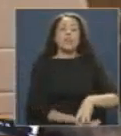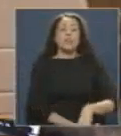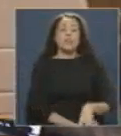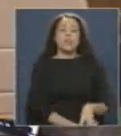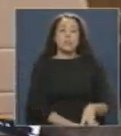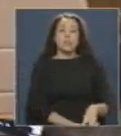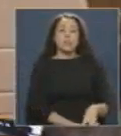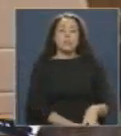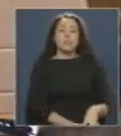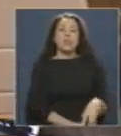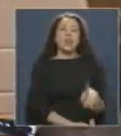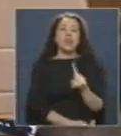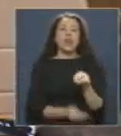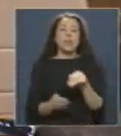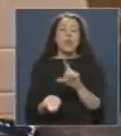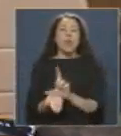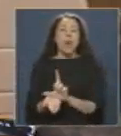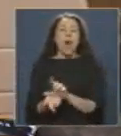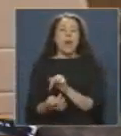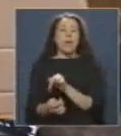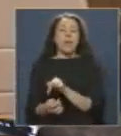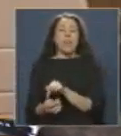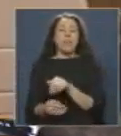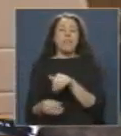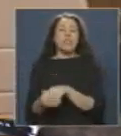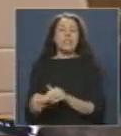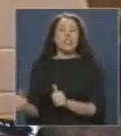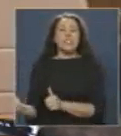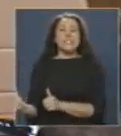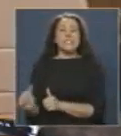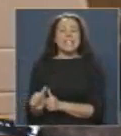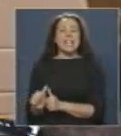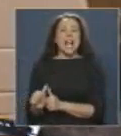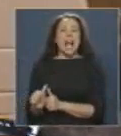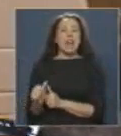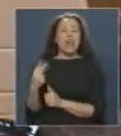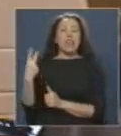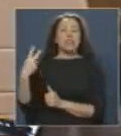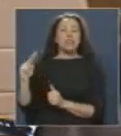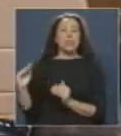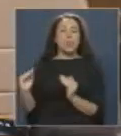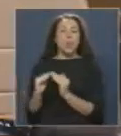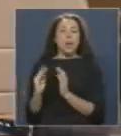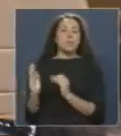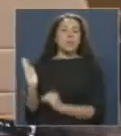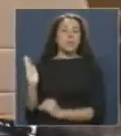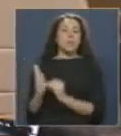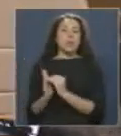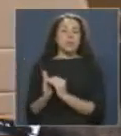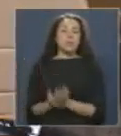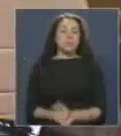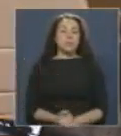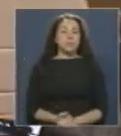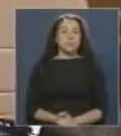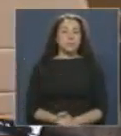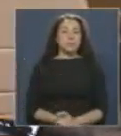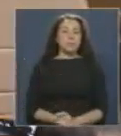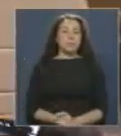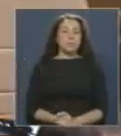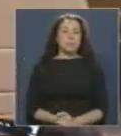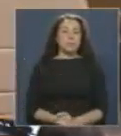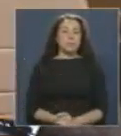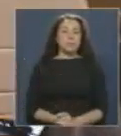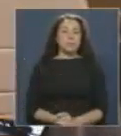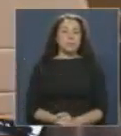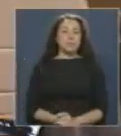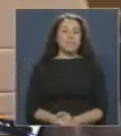los centros de votación más cercanos a su domicilio en las localidades rurales? Y esto